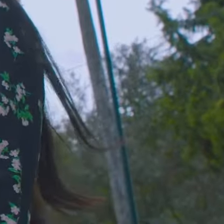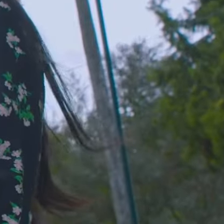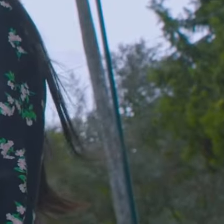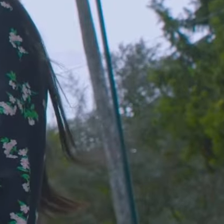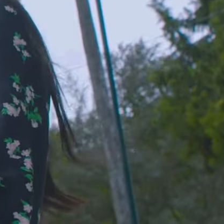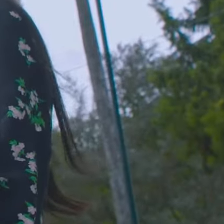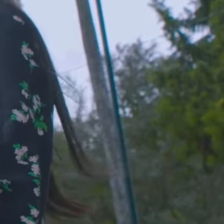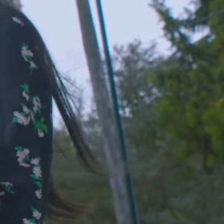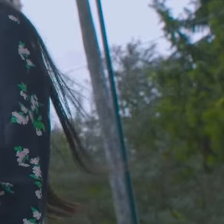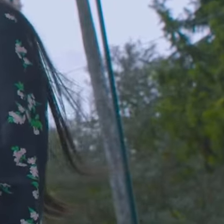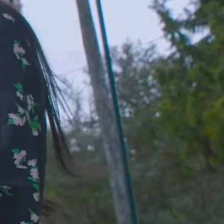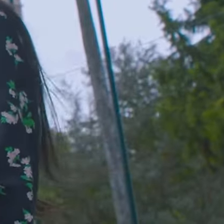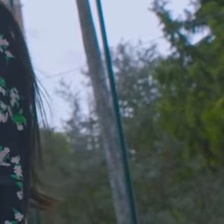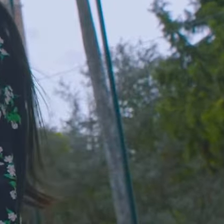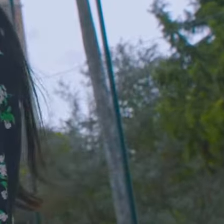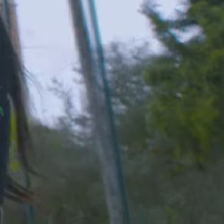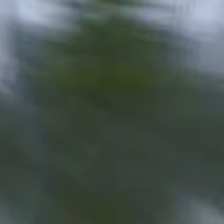petrificado de Puyango?